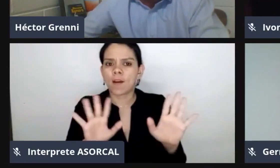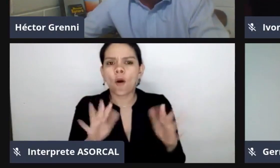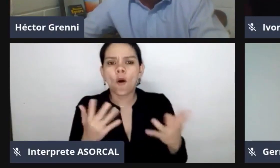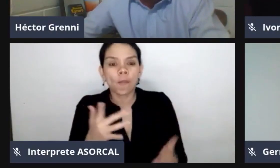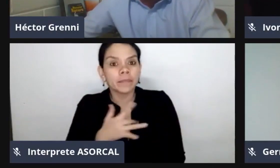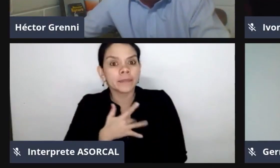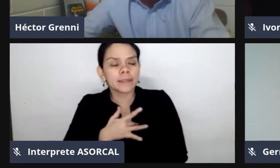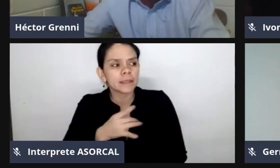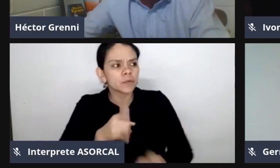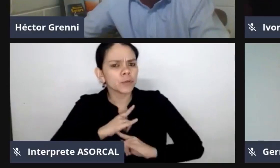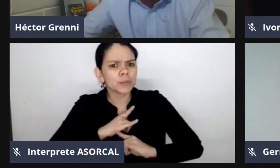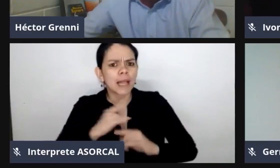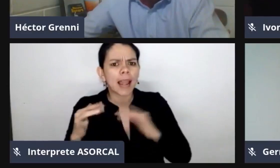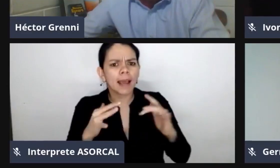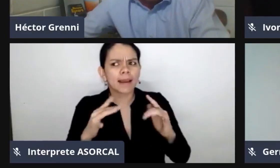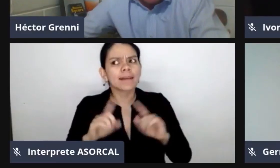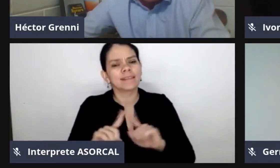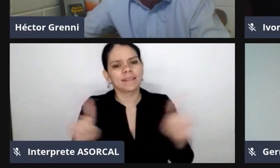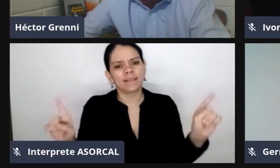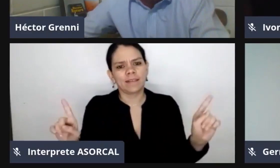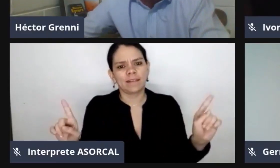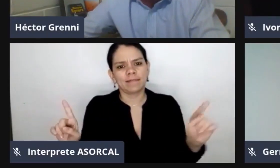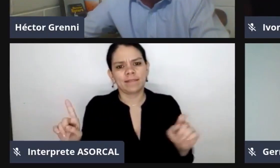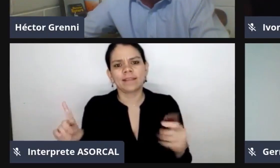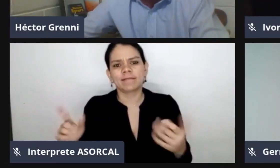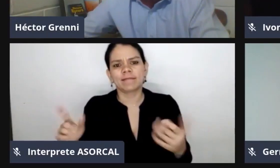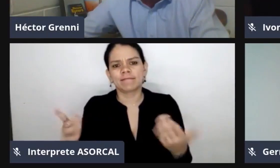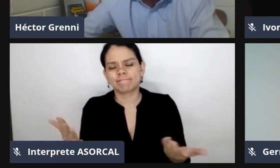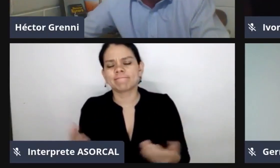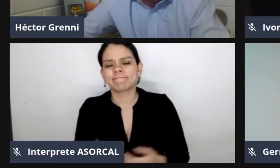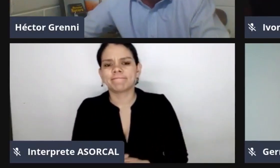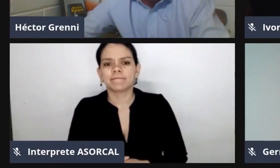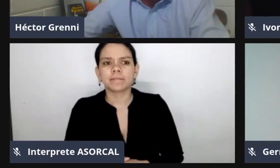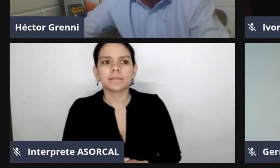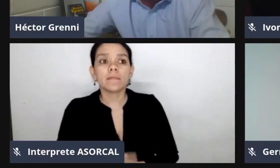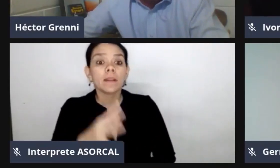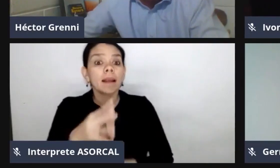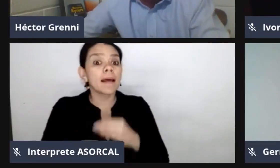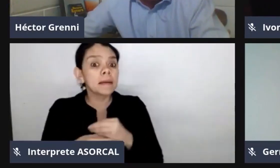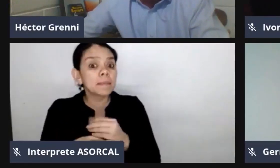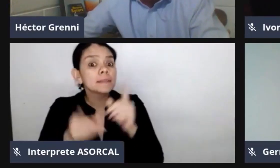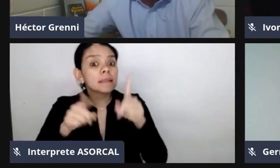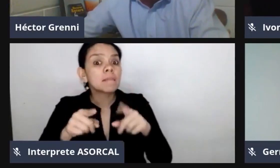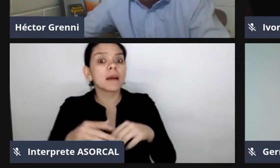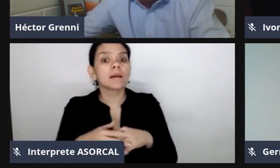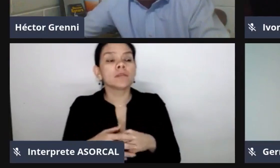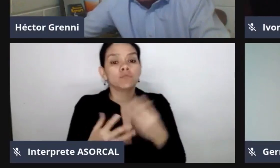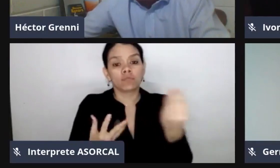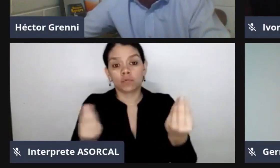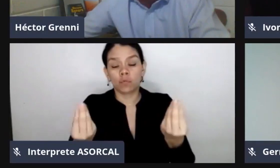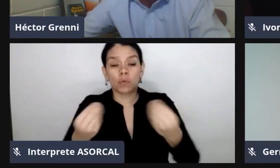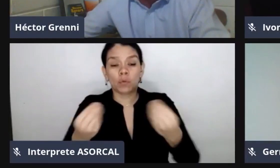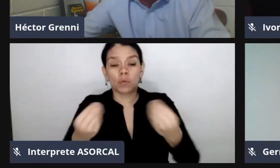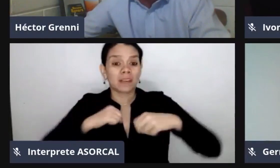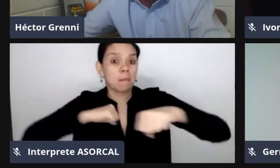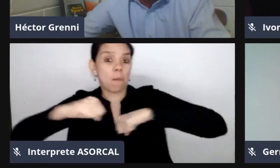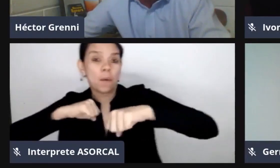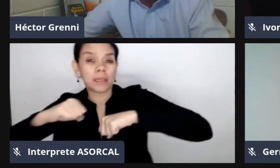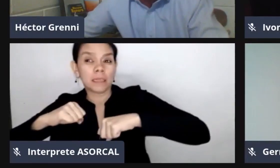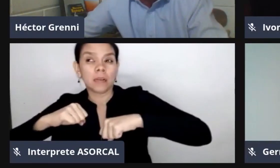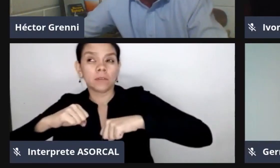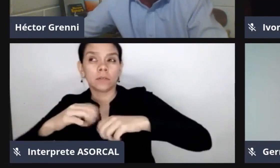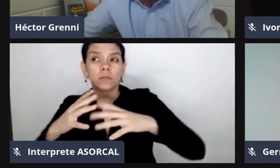Por otra parte, las grandísimas movilizaciones hasta el año 1980 que se dieron por parte de los